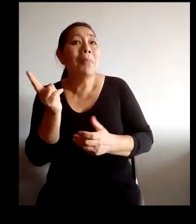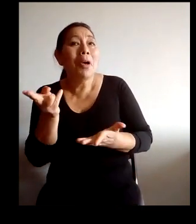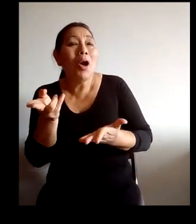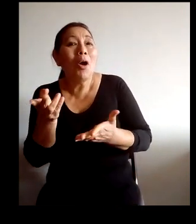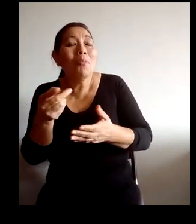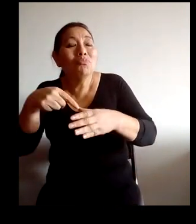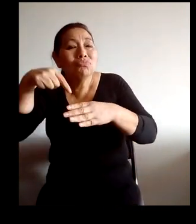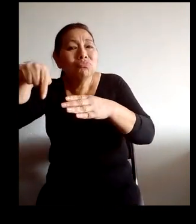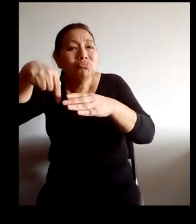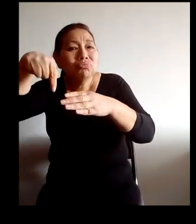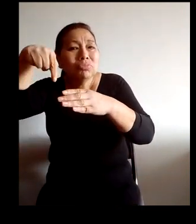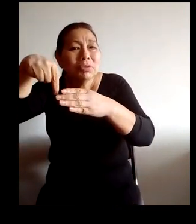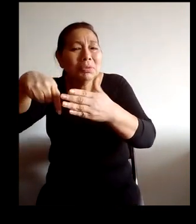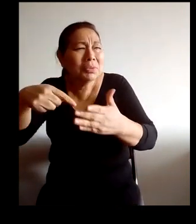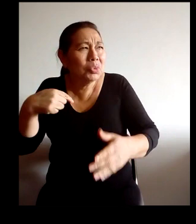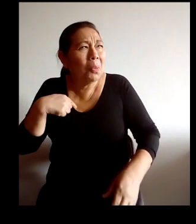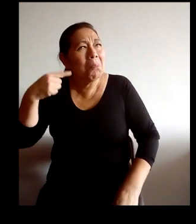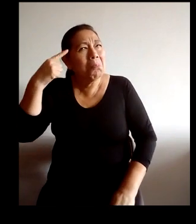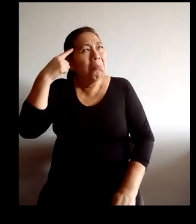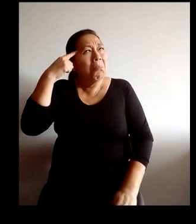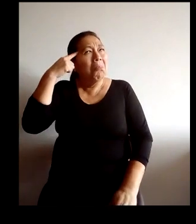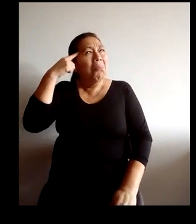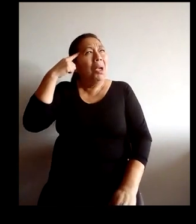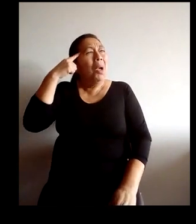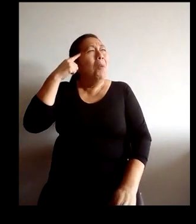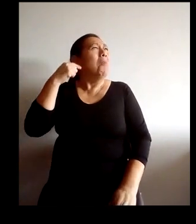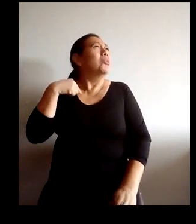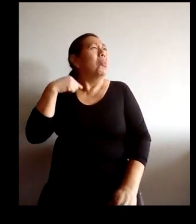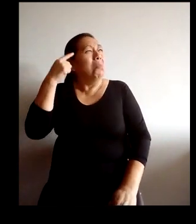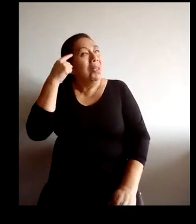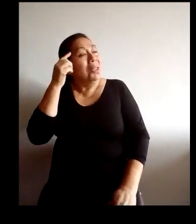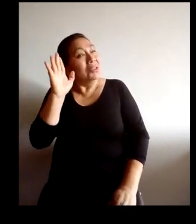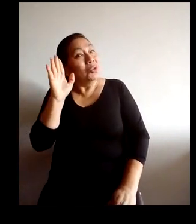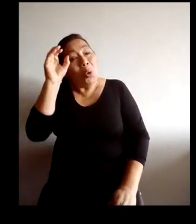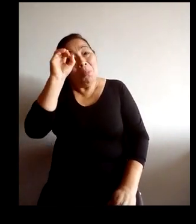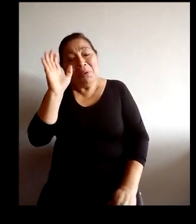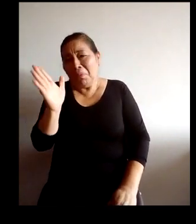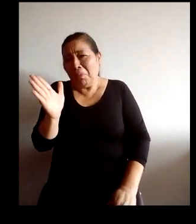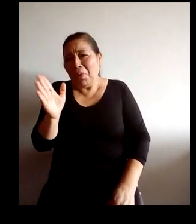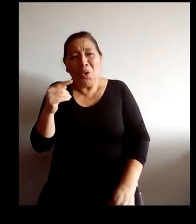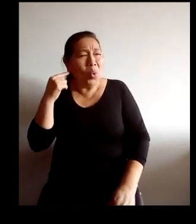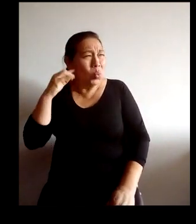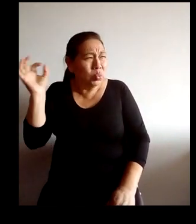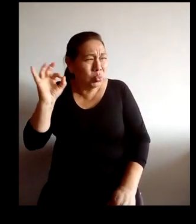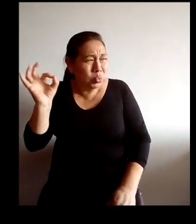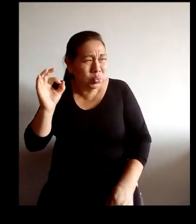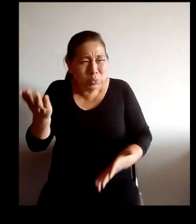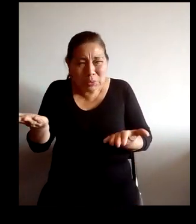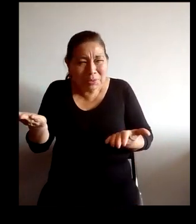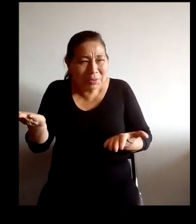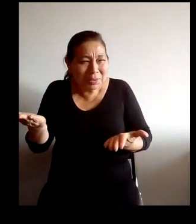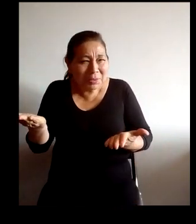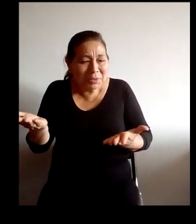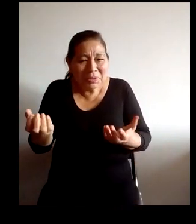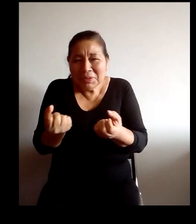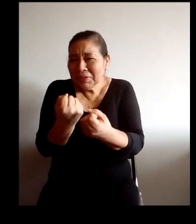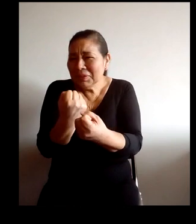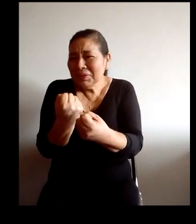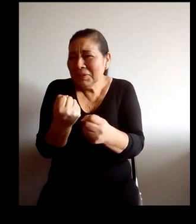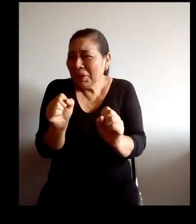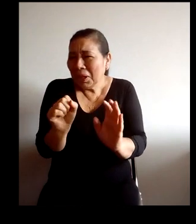expuesto a ruido? O salvo que usted nos explique en qué se dedicaba, a qué se dedicaba a ser el